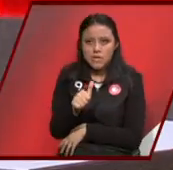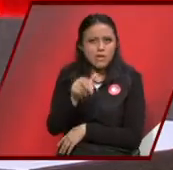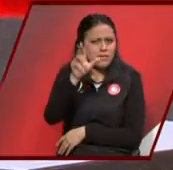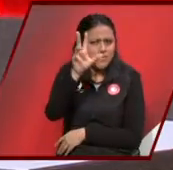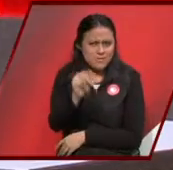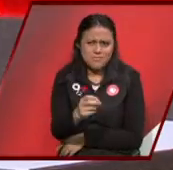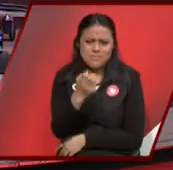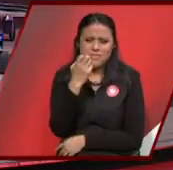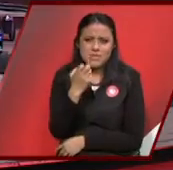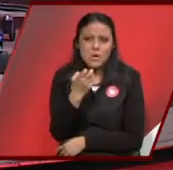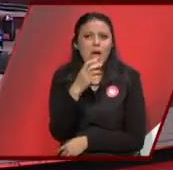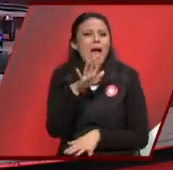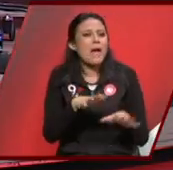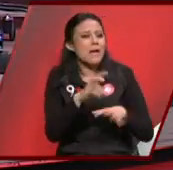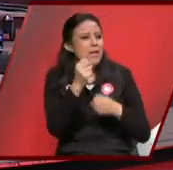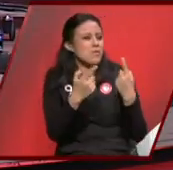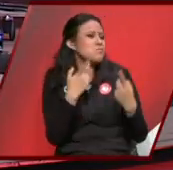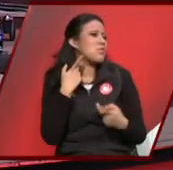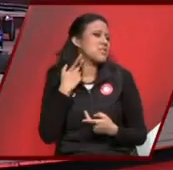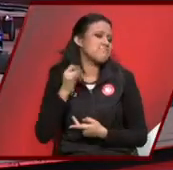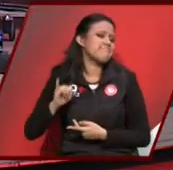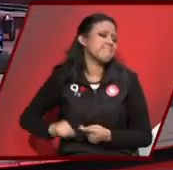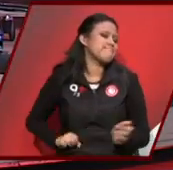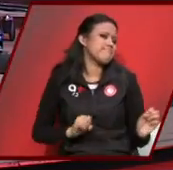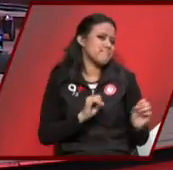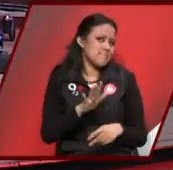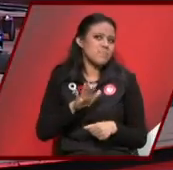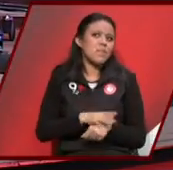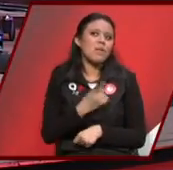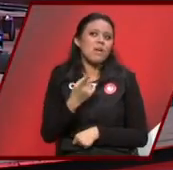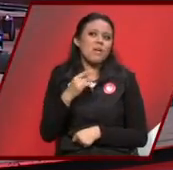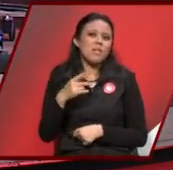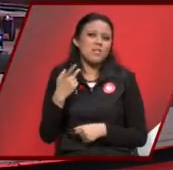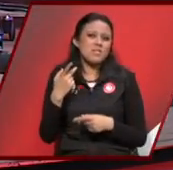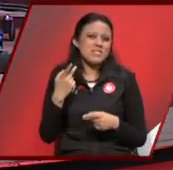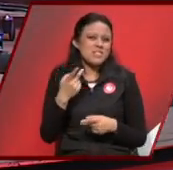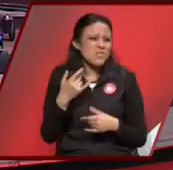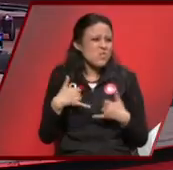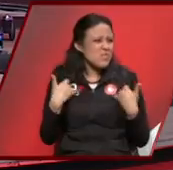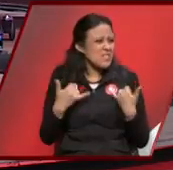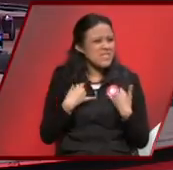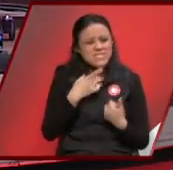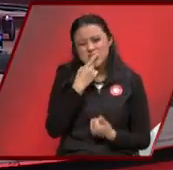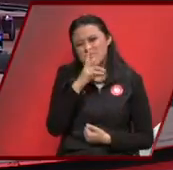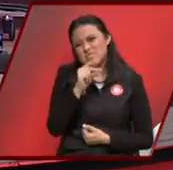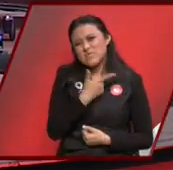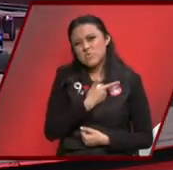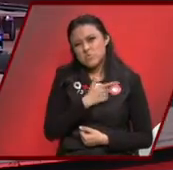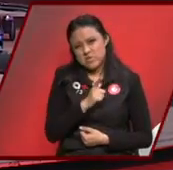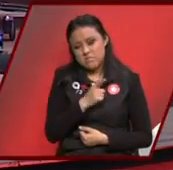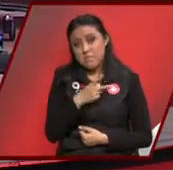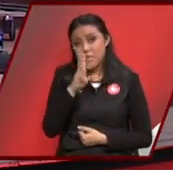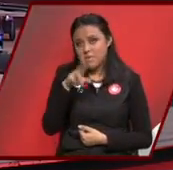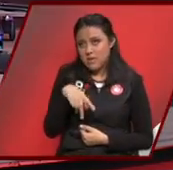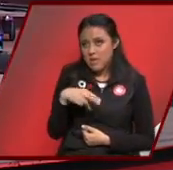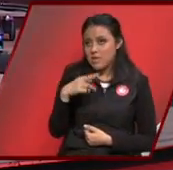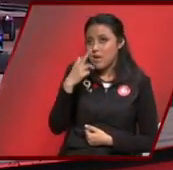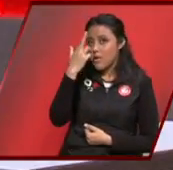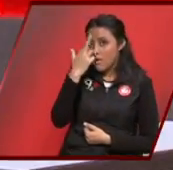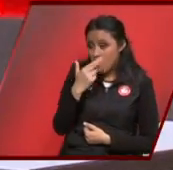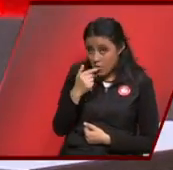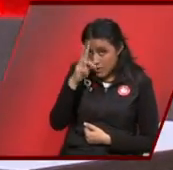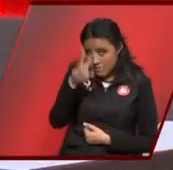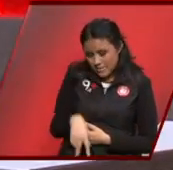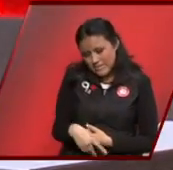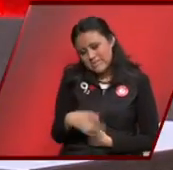han desinteresado los políticos con las cosas que han pasado. Pero además, y muchos jóvenes se han desilusionado. Es cierto, pero lo real y lo más cercano